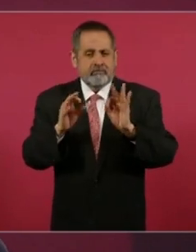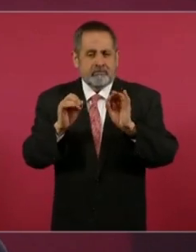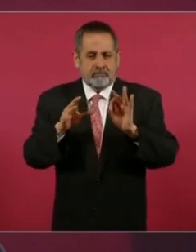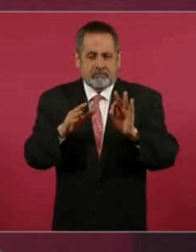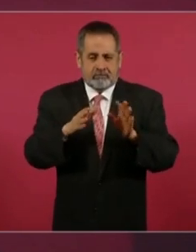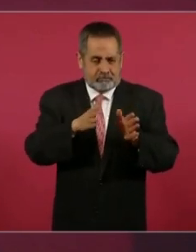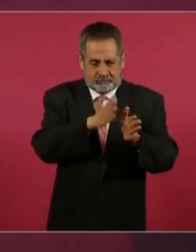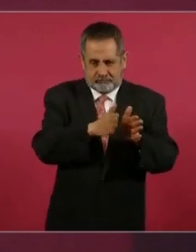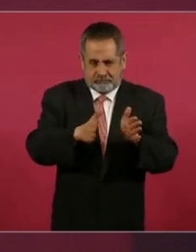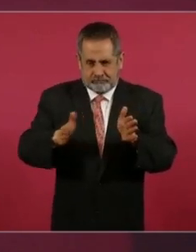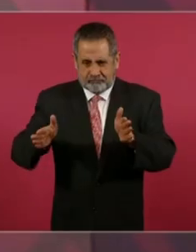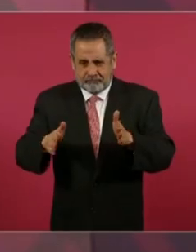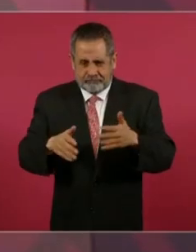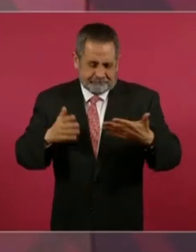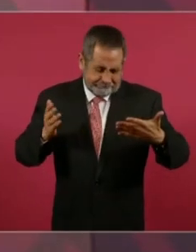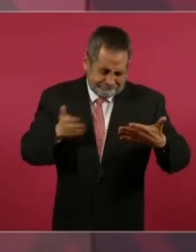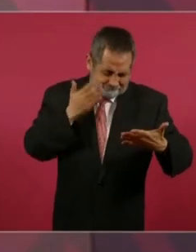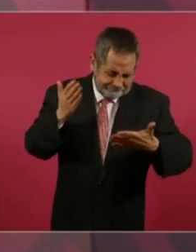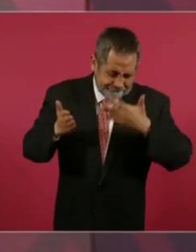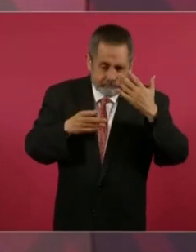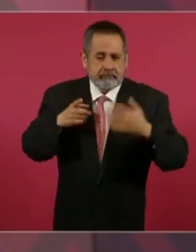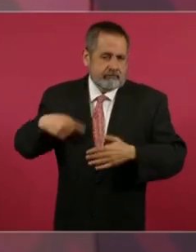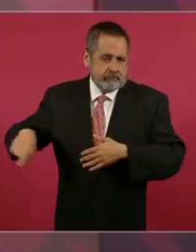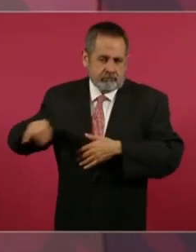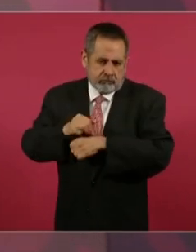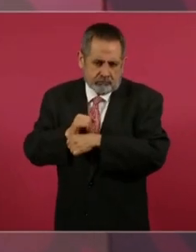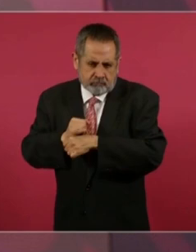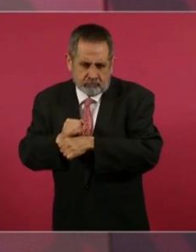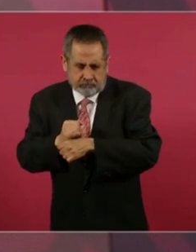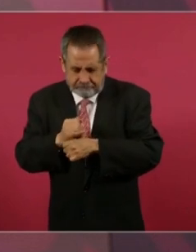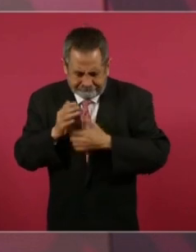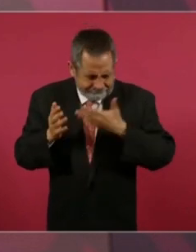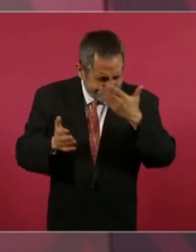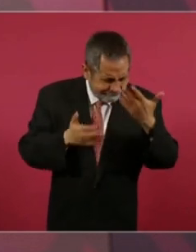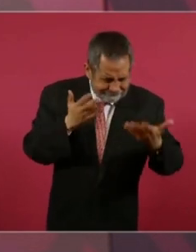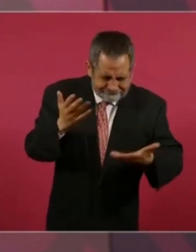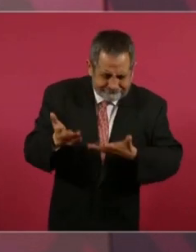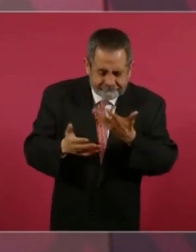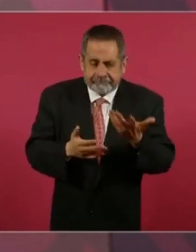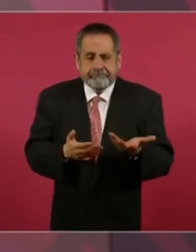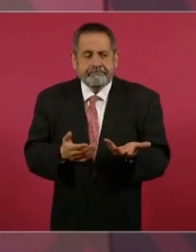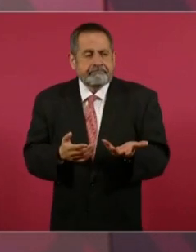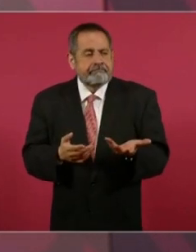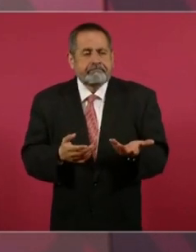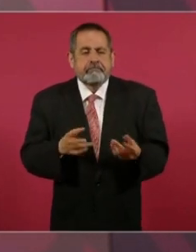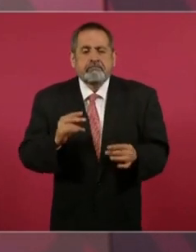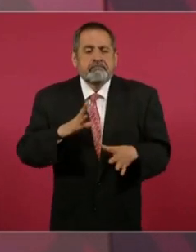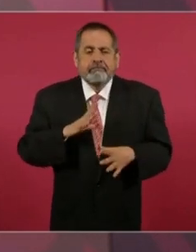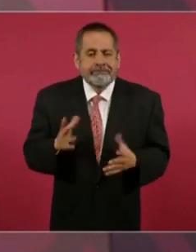a los periódicos, que es lo que hacen los investigadores, o a los archivos,